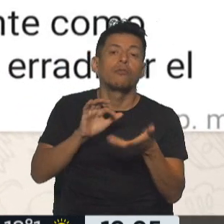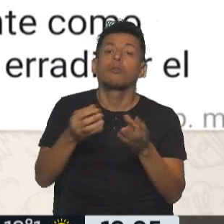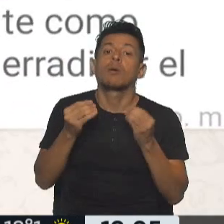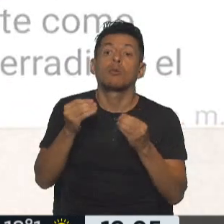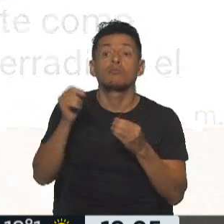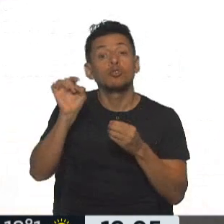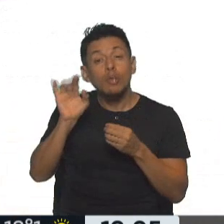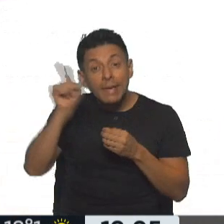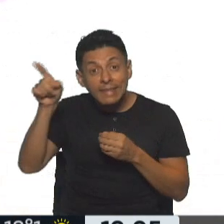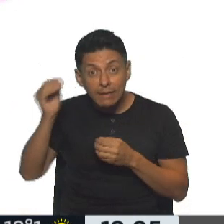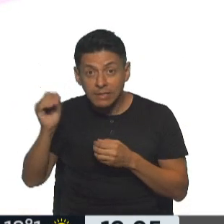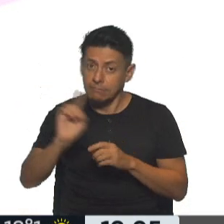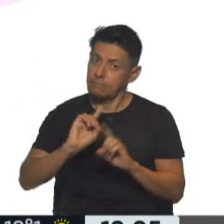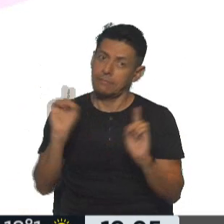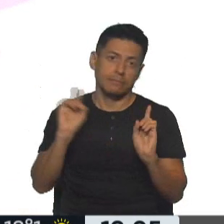nuestro país,